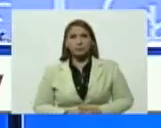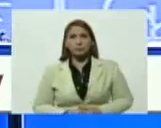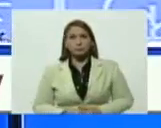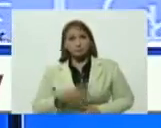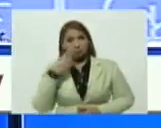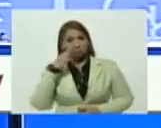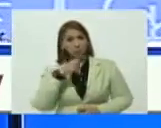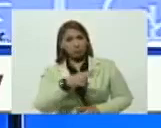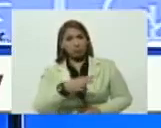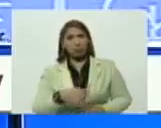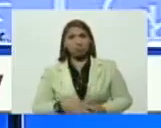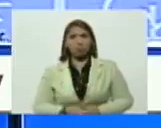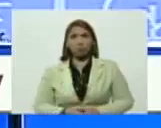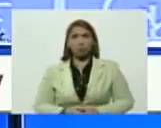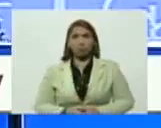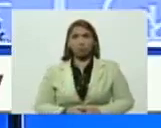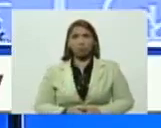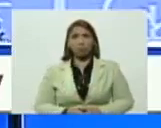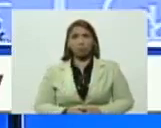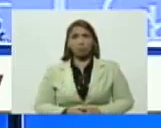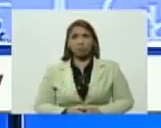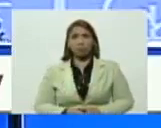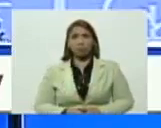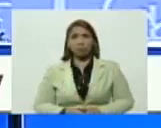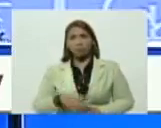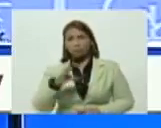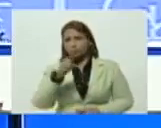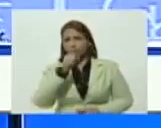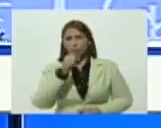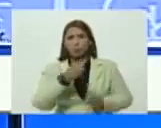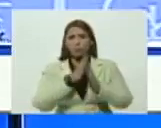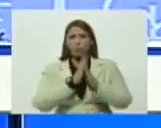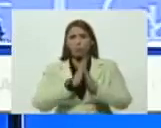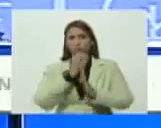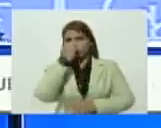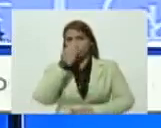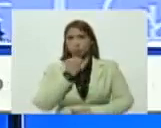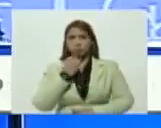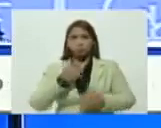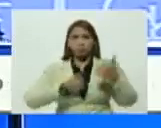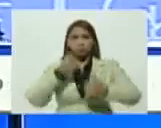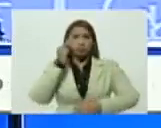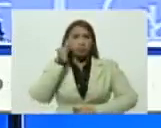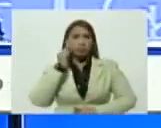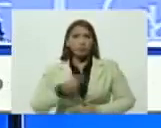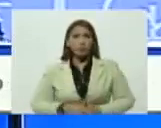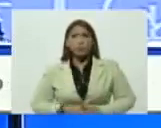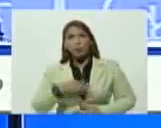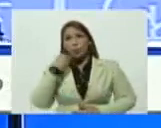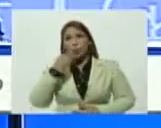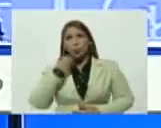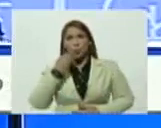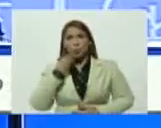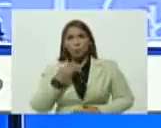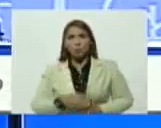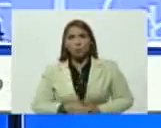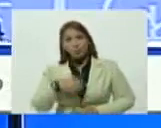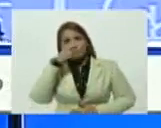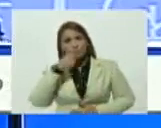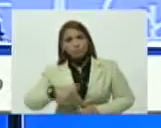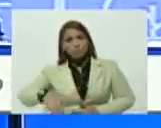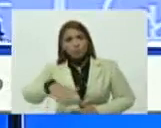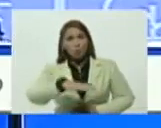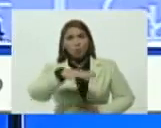veo, se puede quitar la máscara, un micrófono, por favor, a la candidata de la juventud y del pueblo